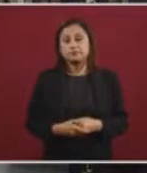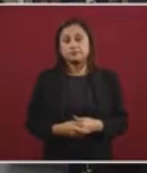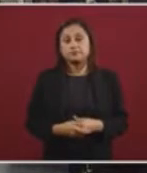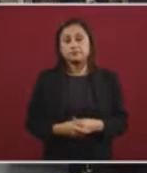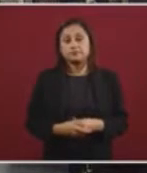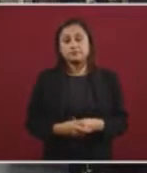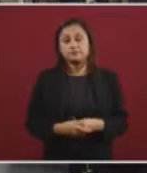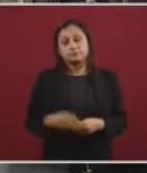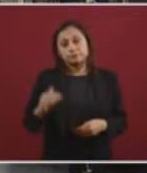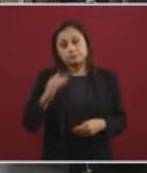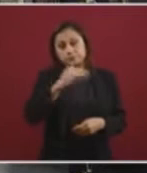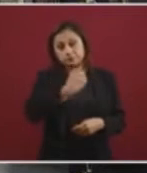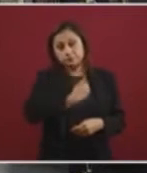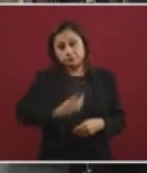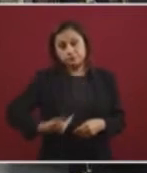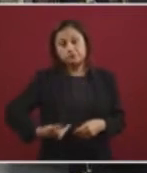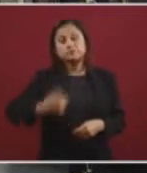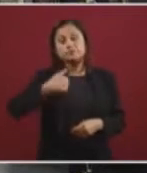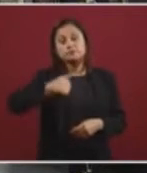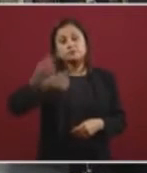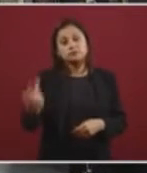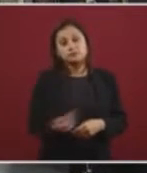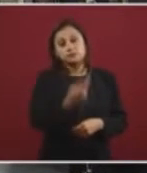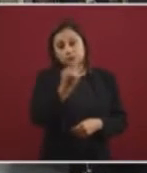Señor presidente, yo voy a hacerle la segunda pregunta.